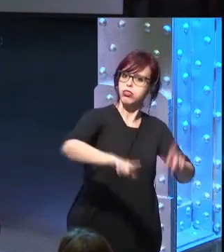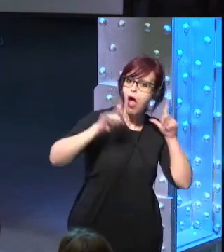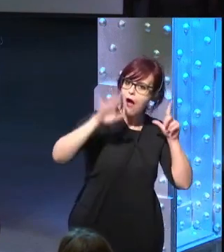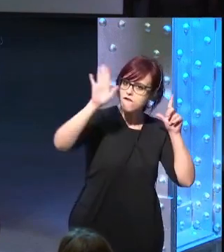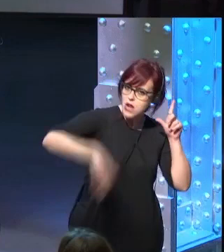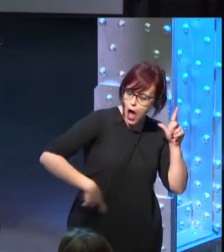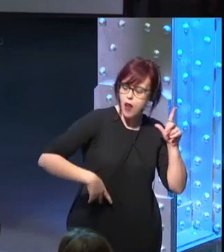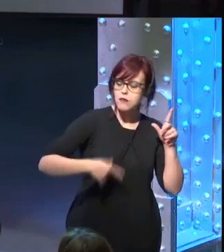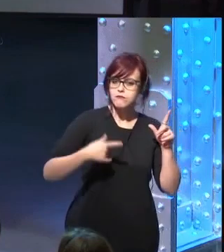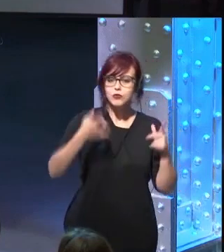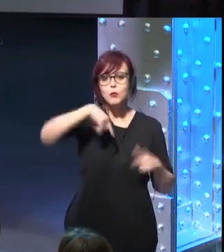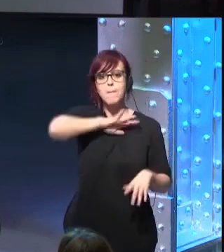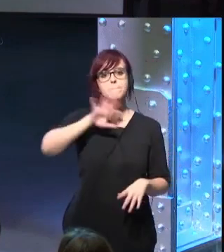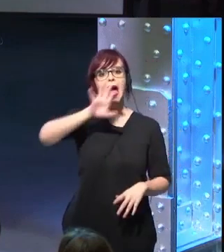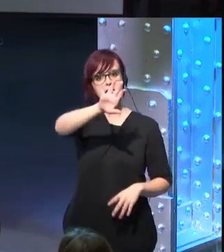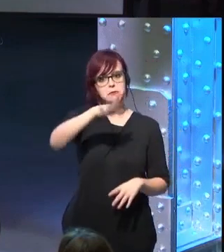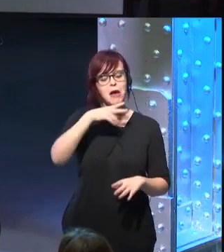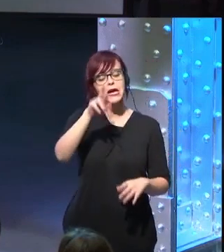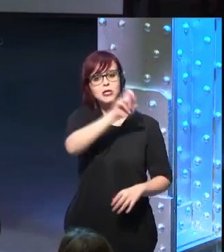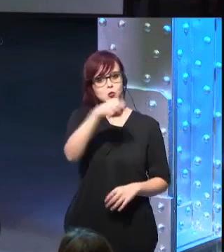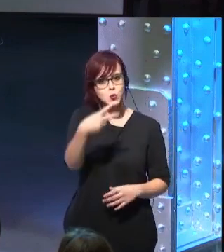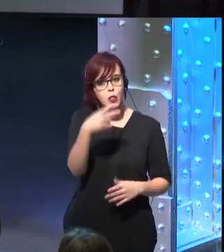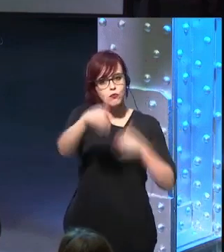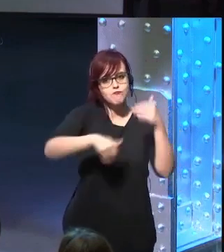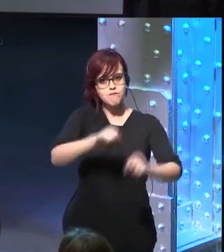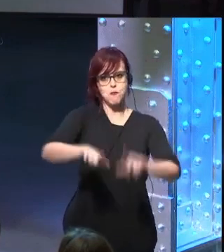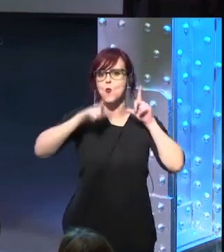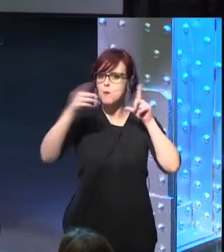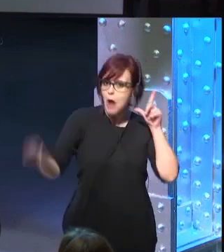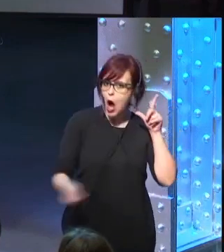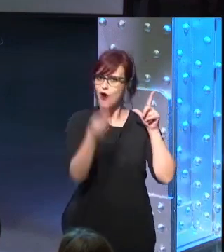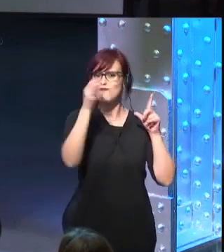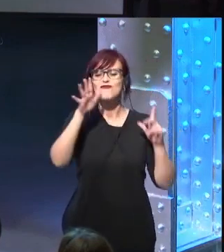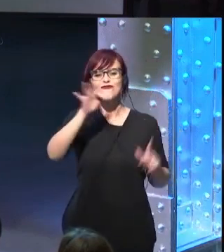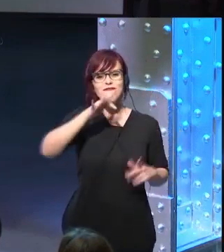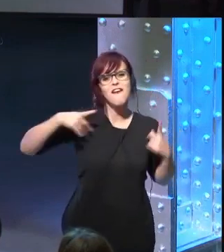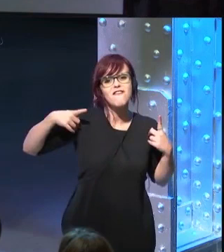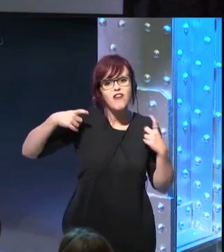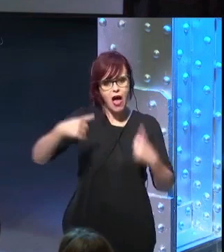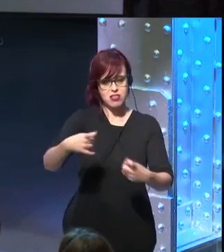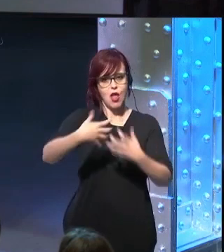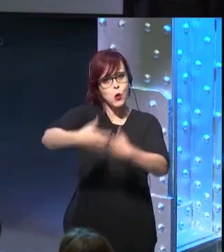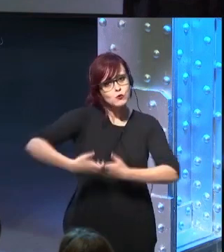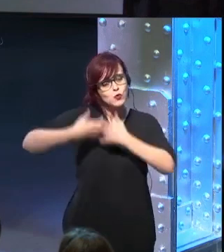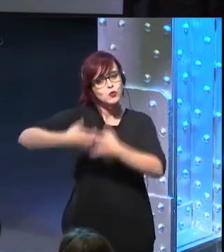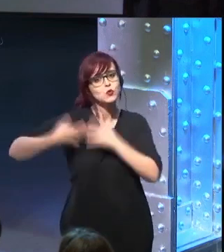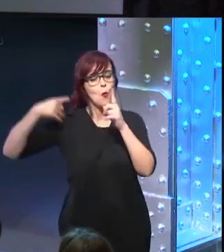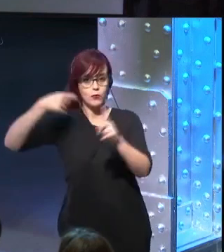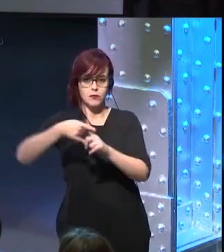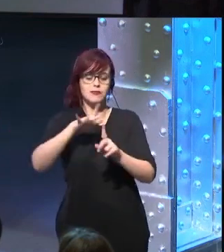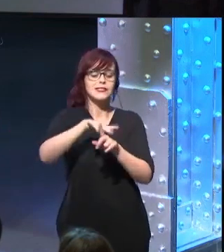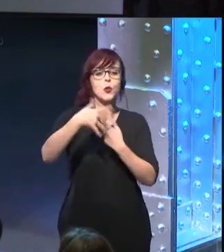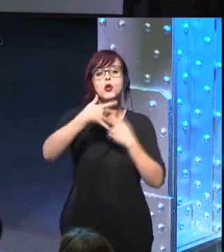tenido resultados bastante mejores, pero está claro que estamos todavía muy lejos de llegar a una situación